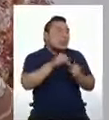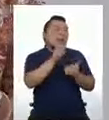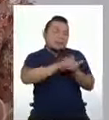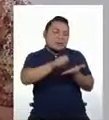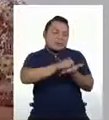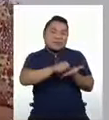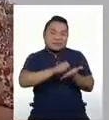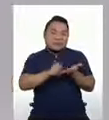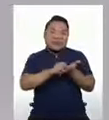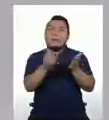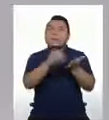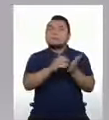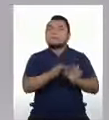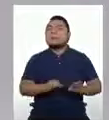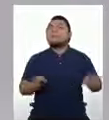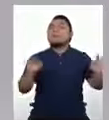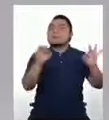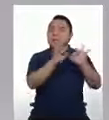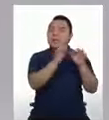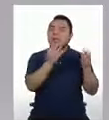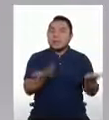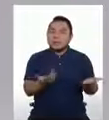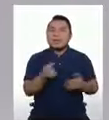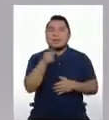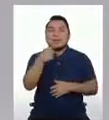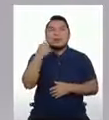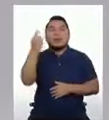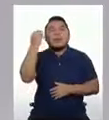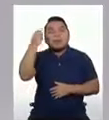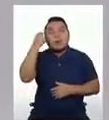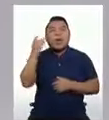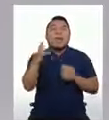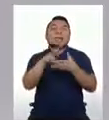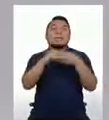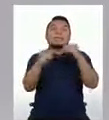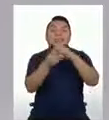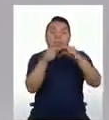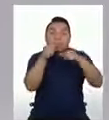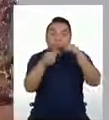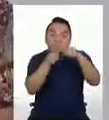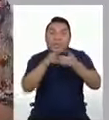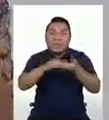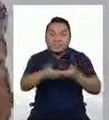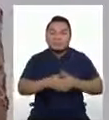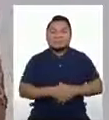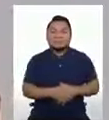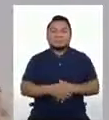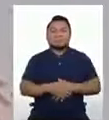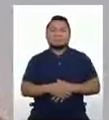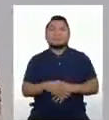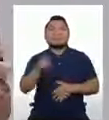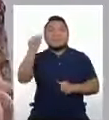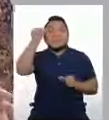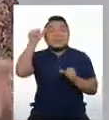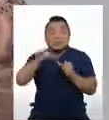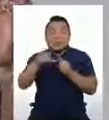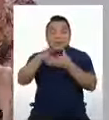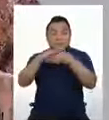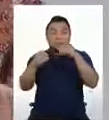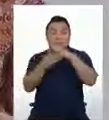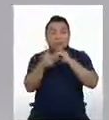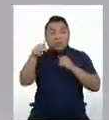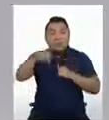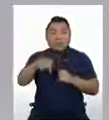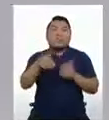la información más importante o ir donde el familiar que te contó la historia y volver a preguntarle, no hay problema. Recuerda que la historia elegida